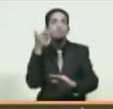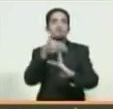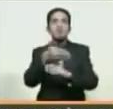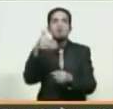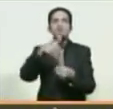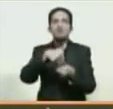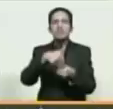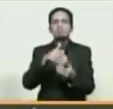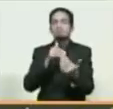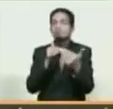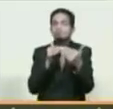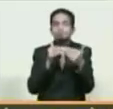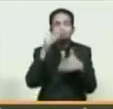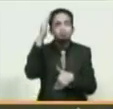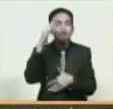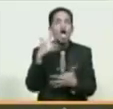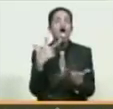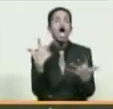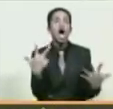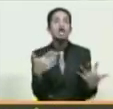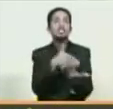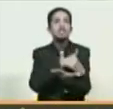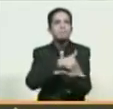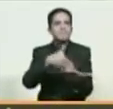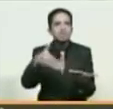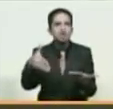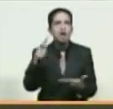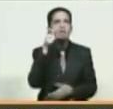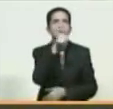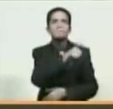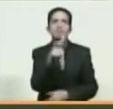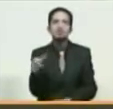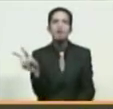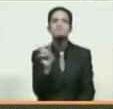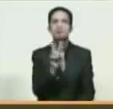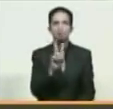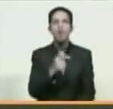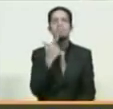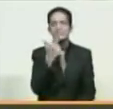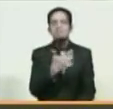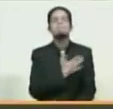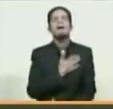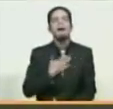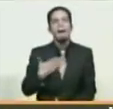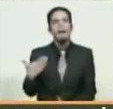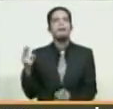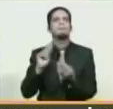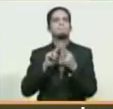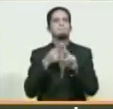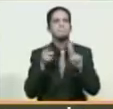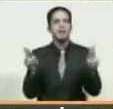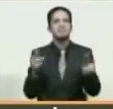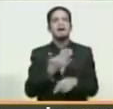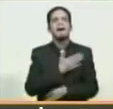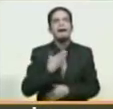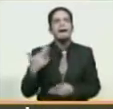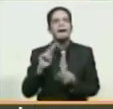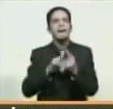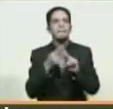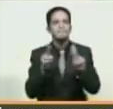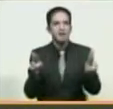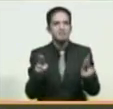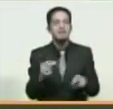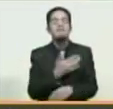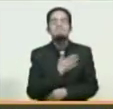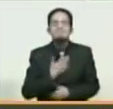de 8 millones de venezolanos y venezolanas, dijimos queremos la paz. Queremos la paz, queremos